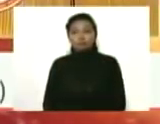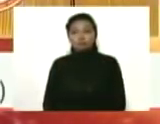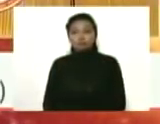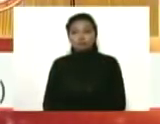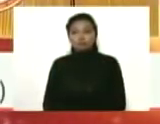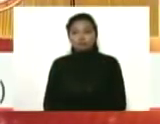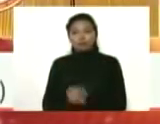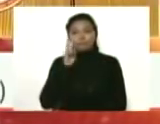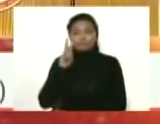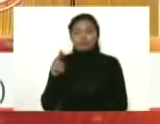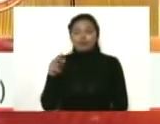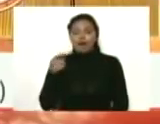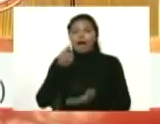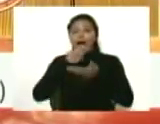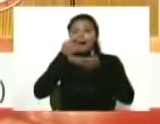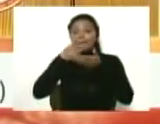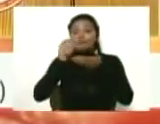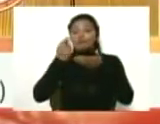Tómese nota, diría yo.